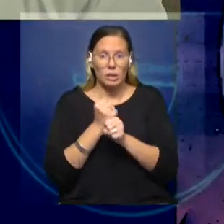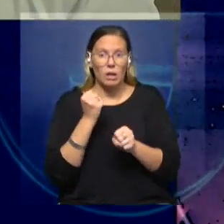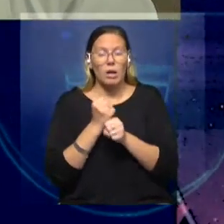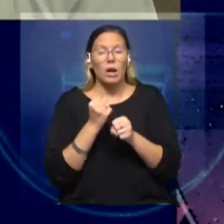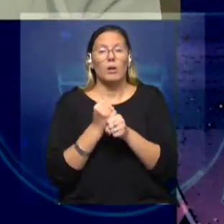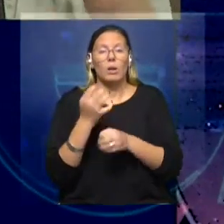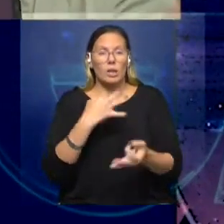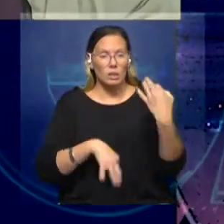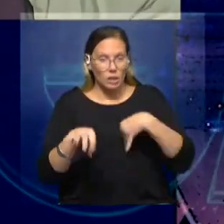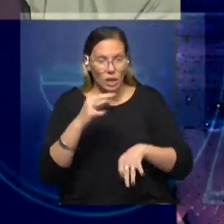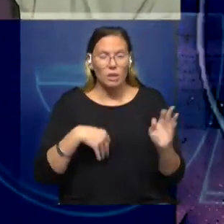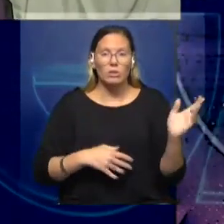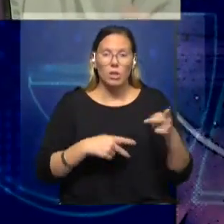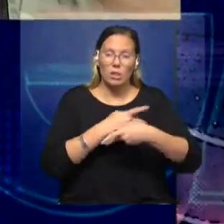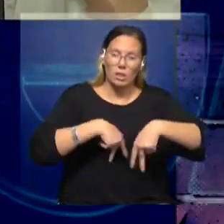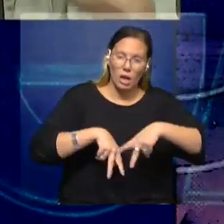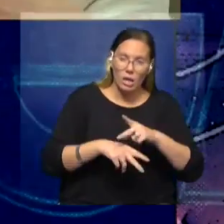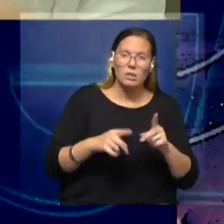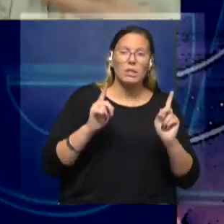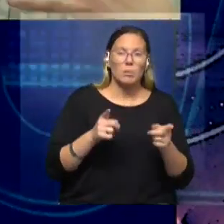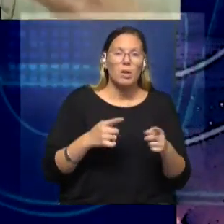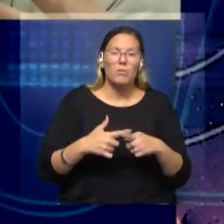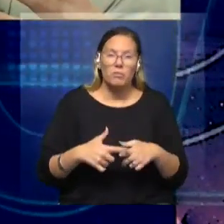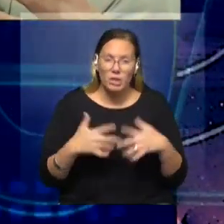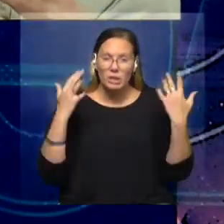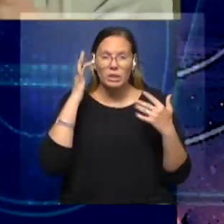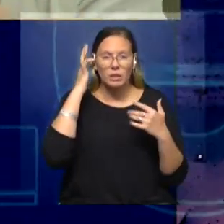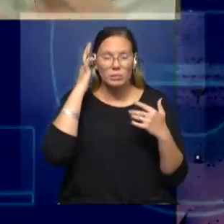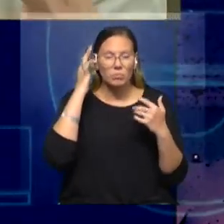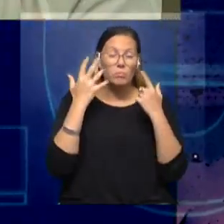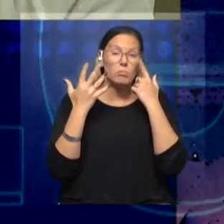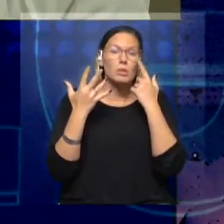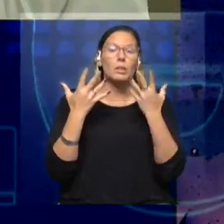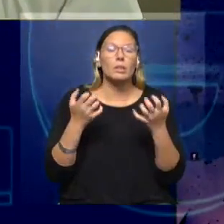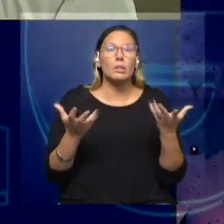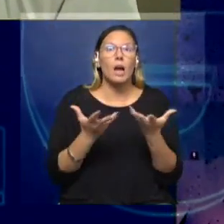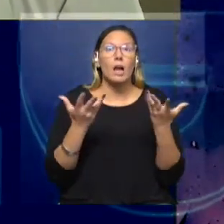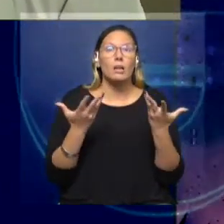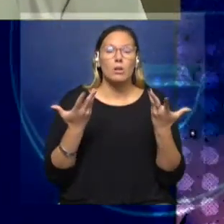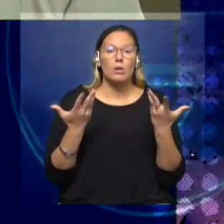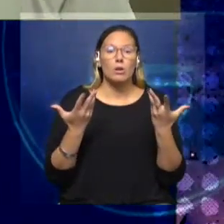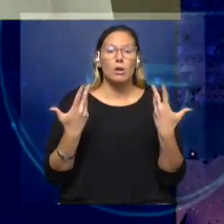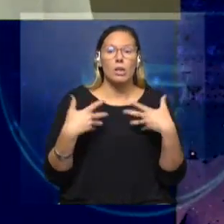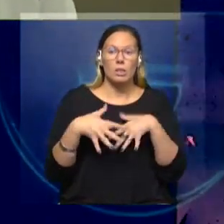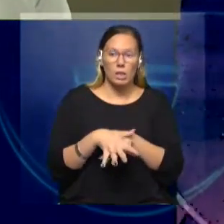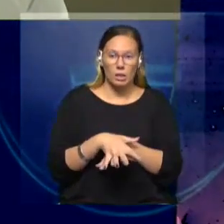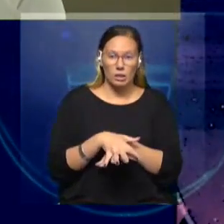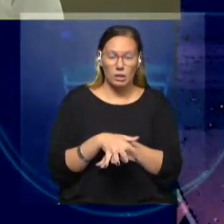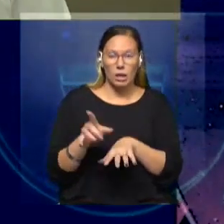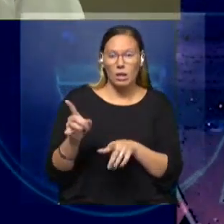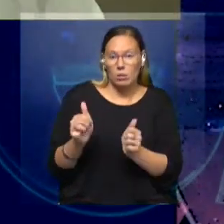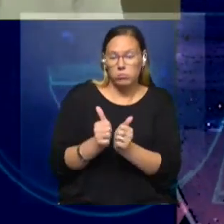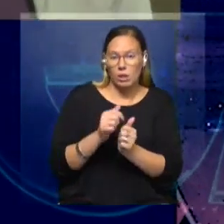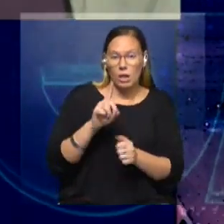danza, he pinchado en fiestas, entonces quise como hacer algo que nucleara todo eso. Y conseguí a Gaby, que es